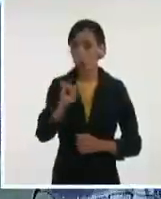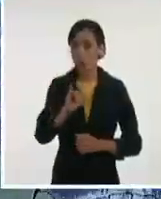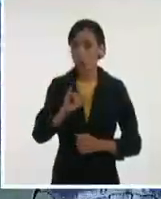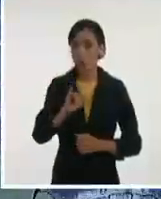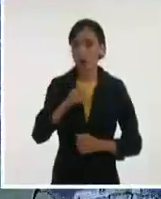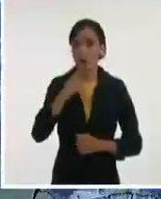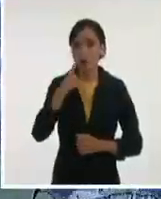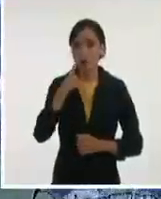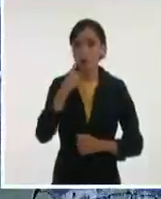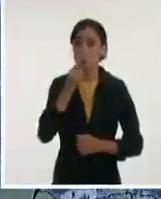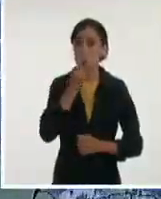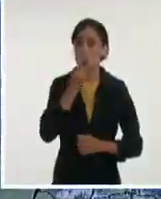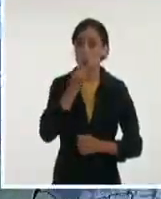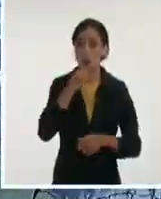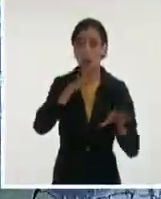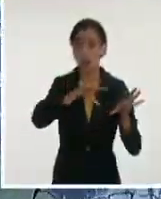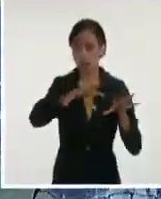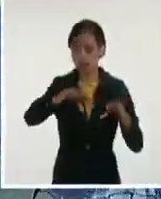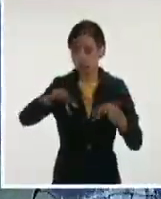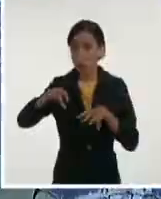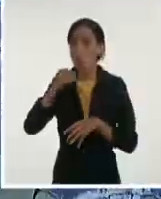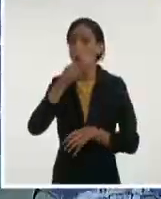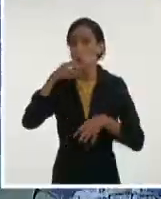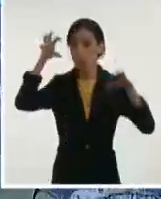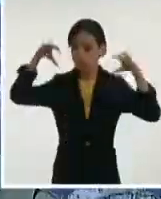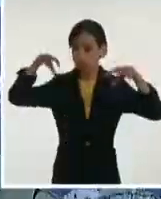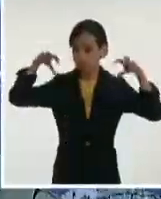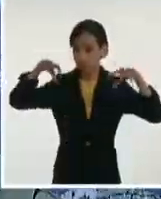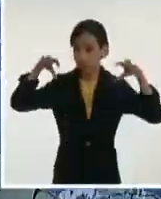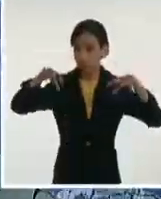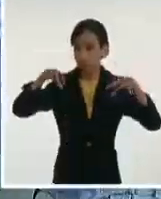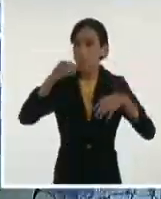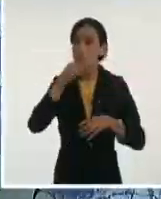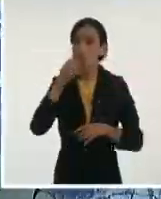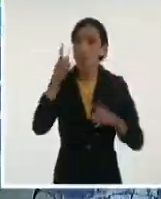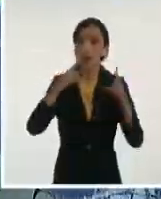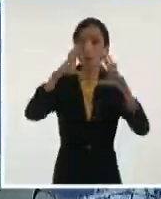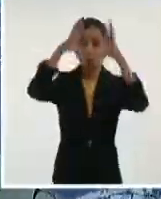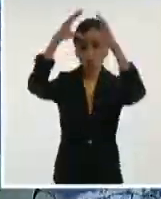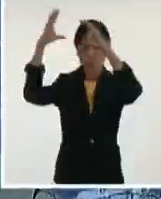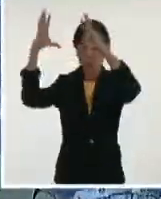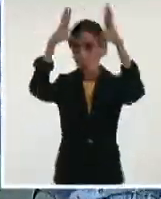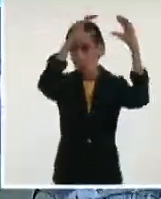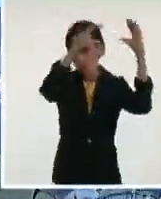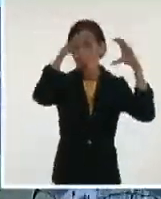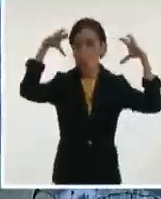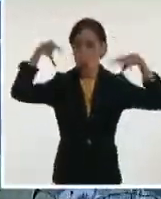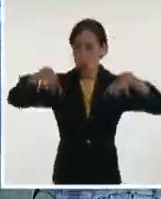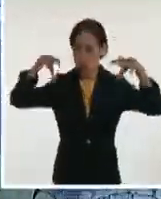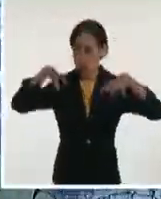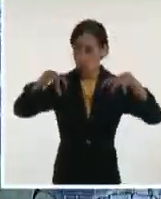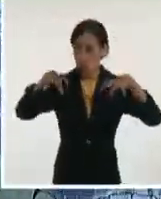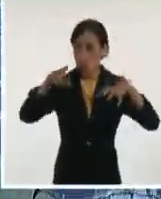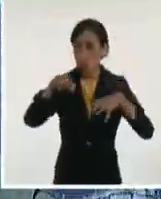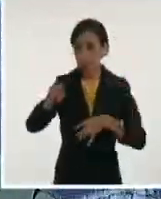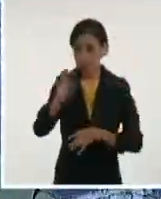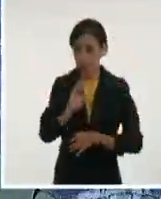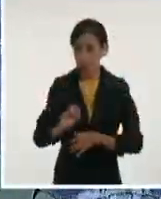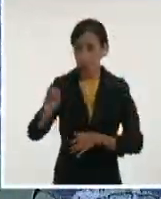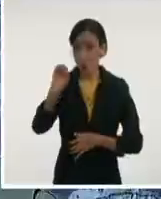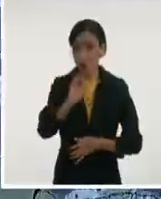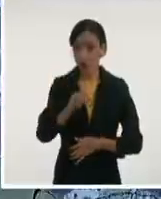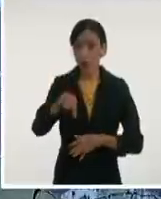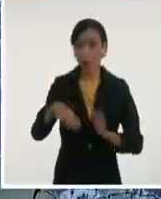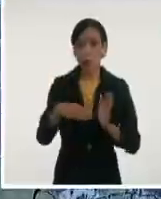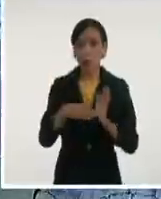tenemos una onda tropical con el eje ya aquí que pudiera estar incentivando los nublados y la lluvia en esta parte del territorio nacional durante esta